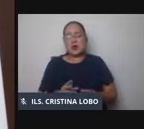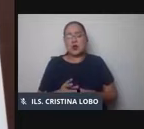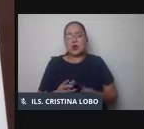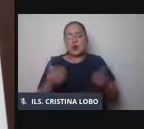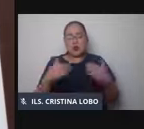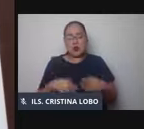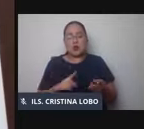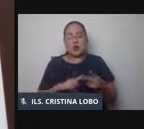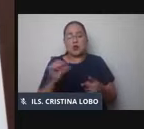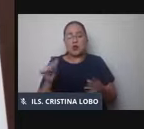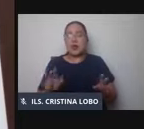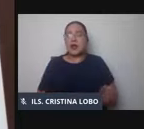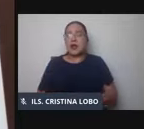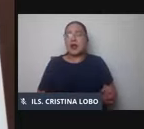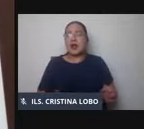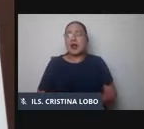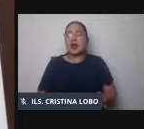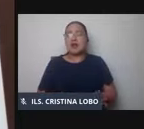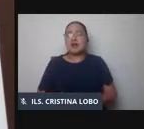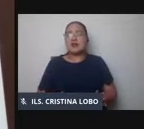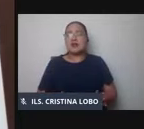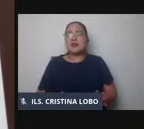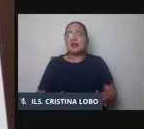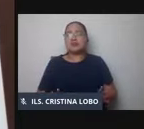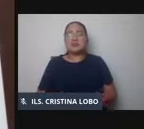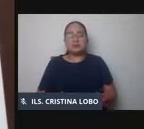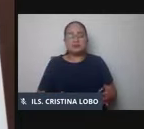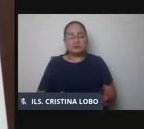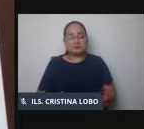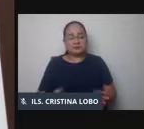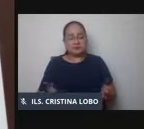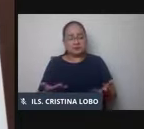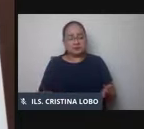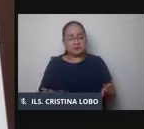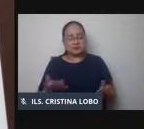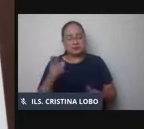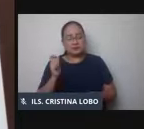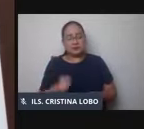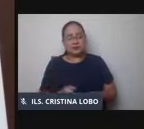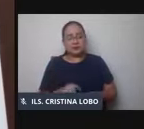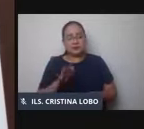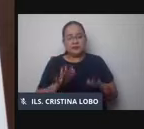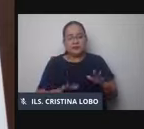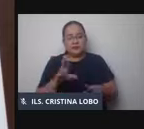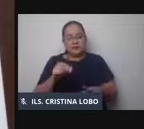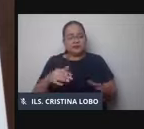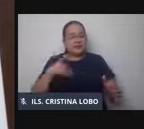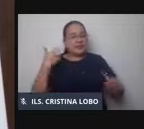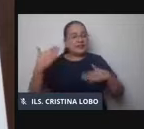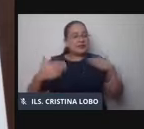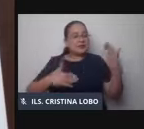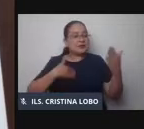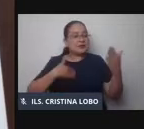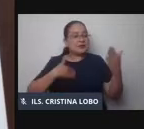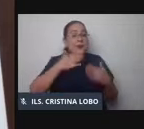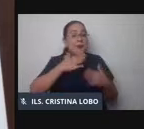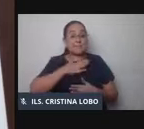otra característica de la culpabilidad o de vivir en este perfil es que no disfrutamos lo que nos gusta,